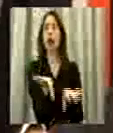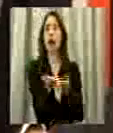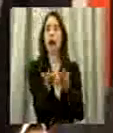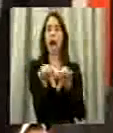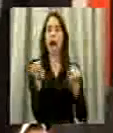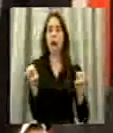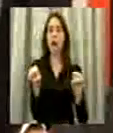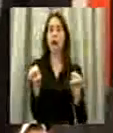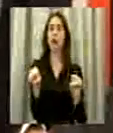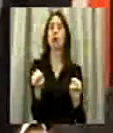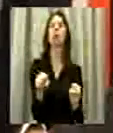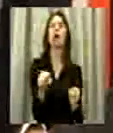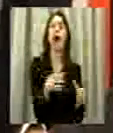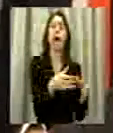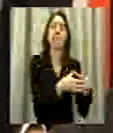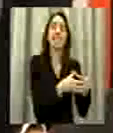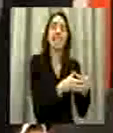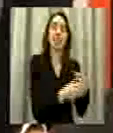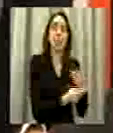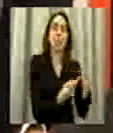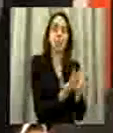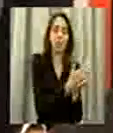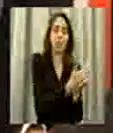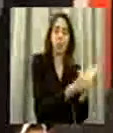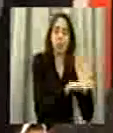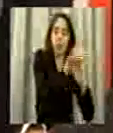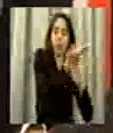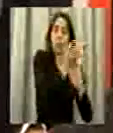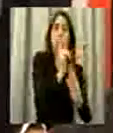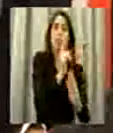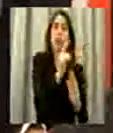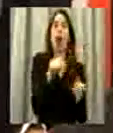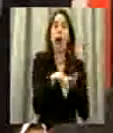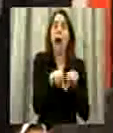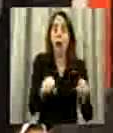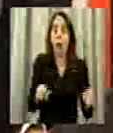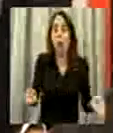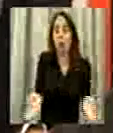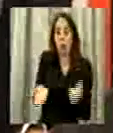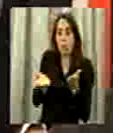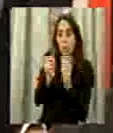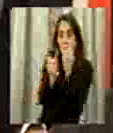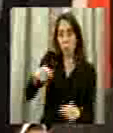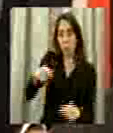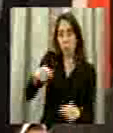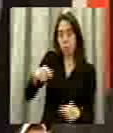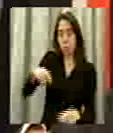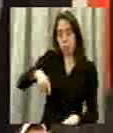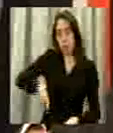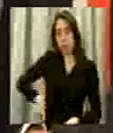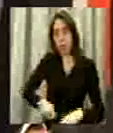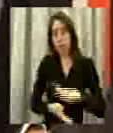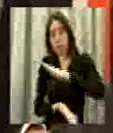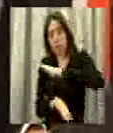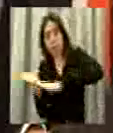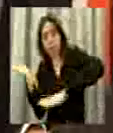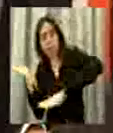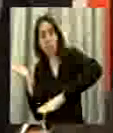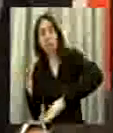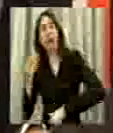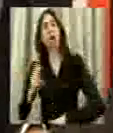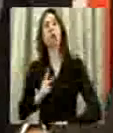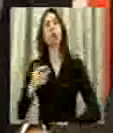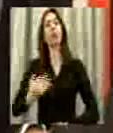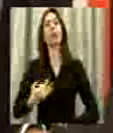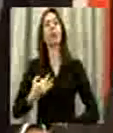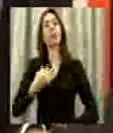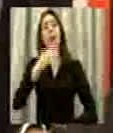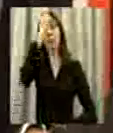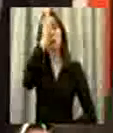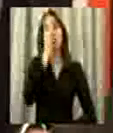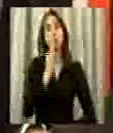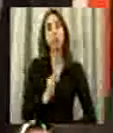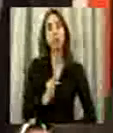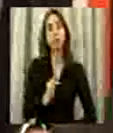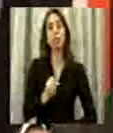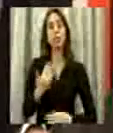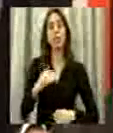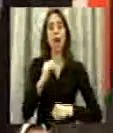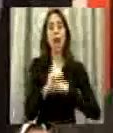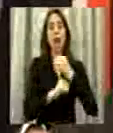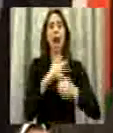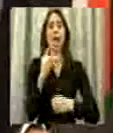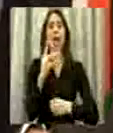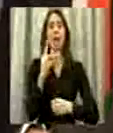logramos para el reajuste del sector público. Es un acuerdo de incentivo al retiro que establece las posibilidades de un retiro digno para los funcionarios que cumplen